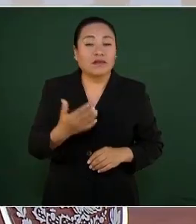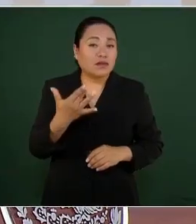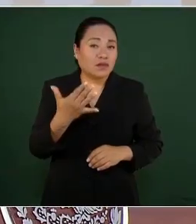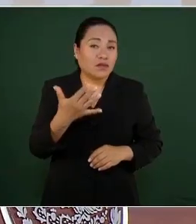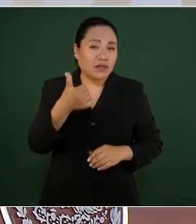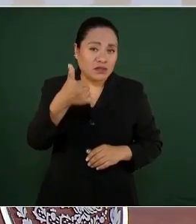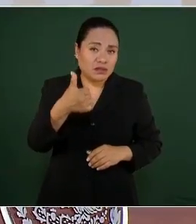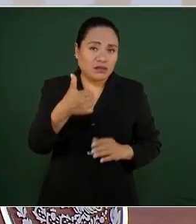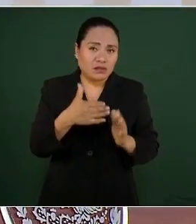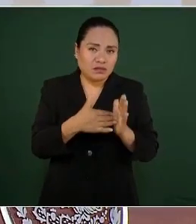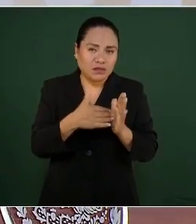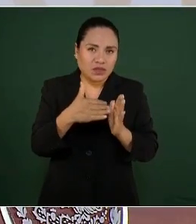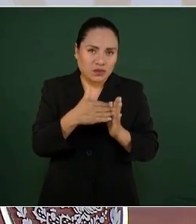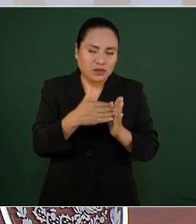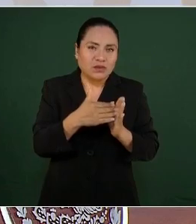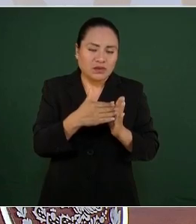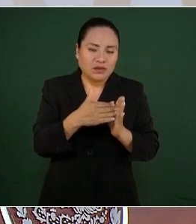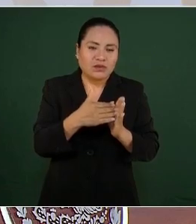56 millones